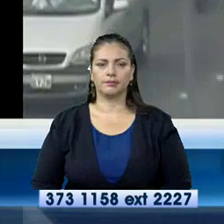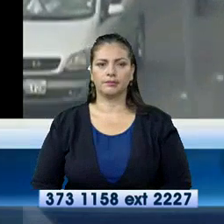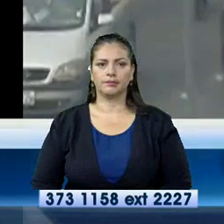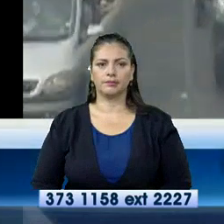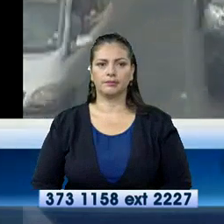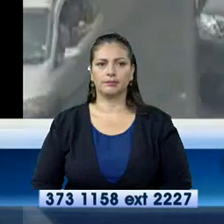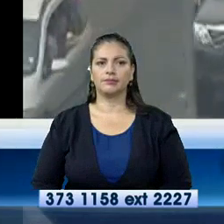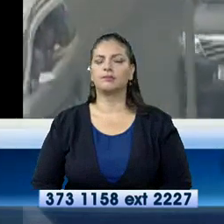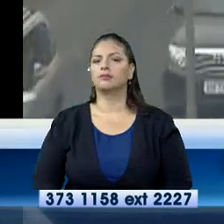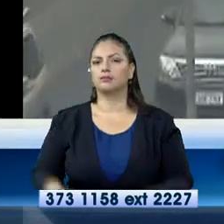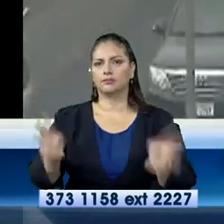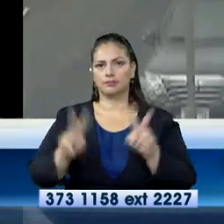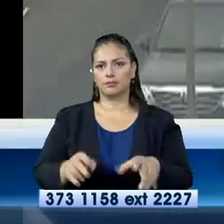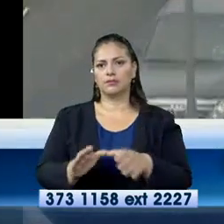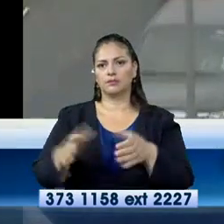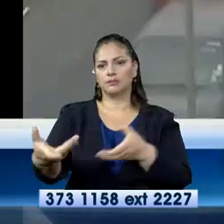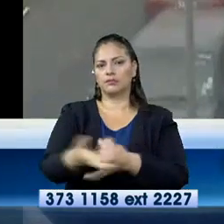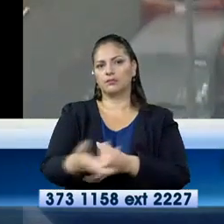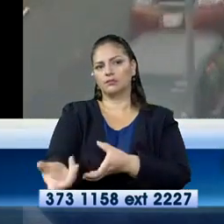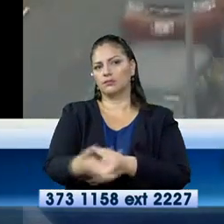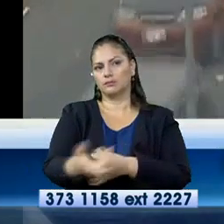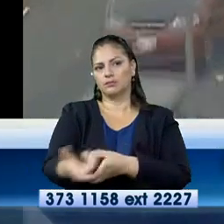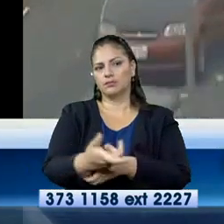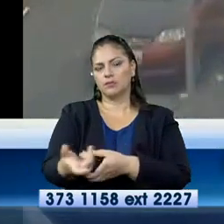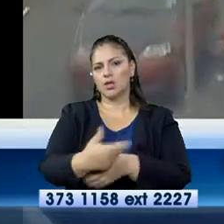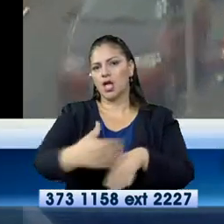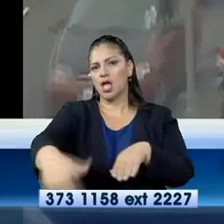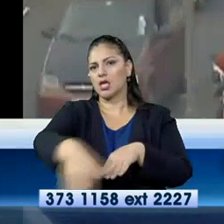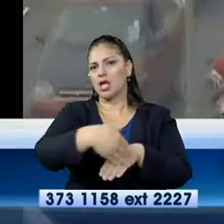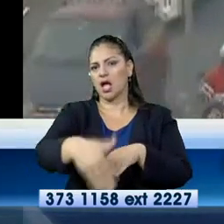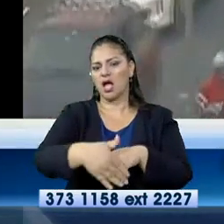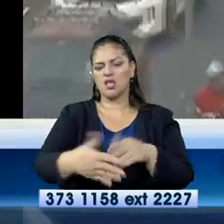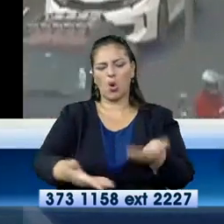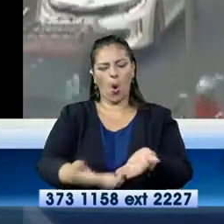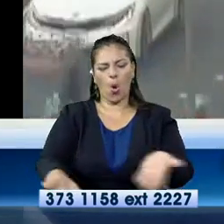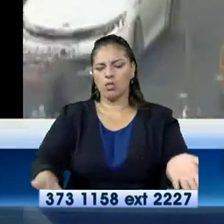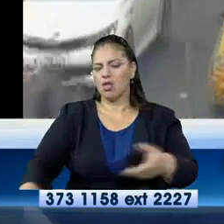También se presenta el cuerpo de bomberos para limpiar la calzada.